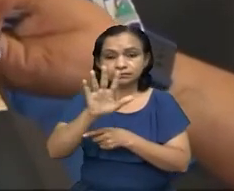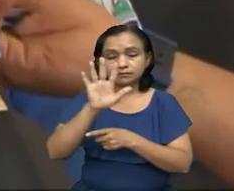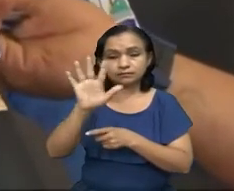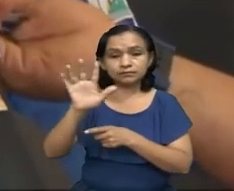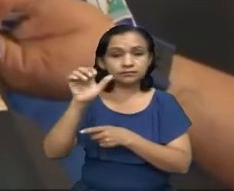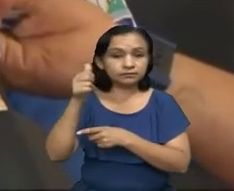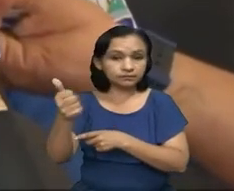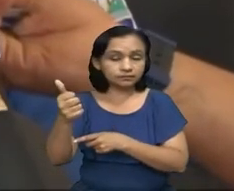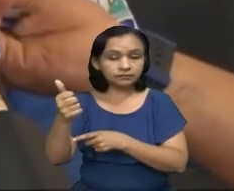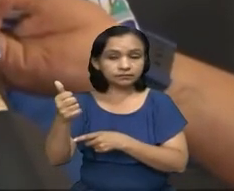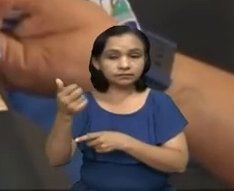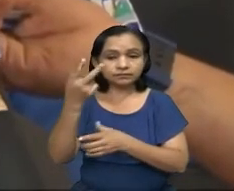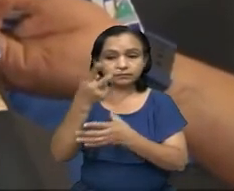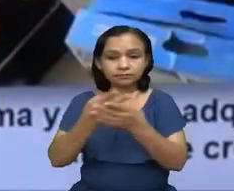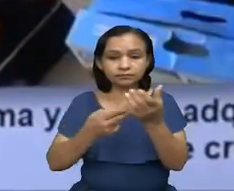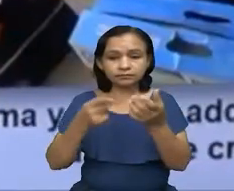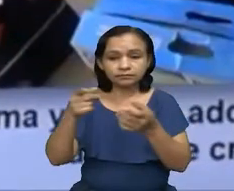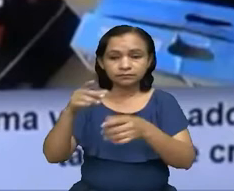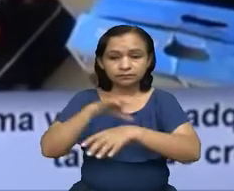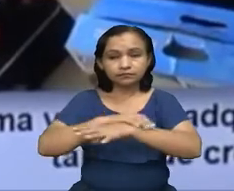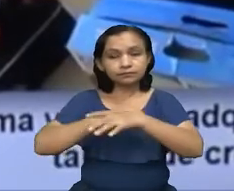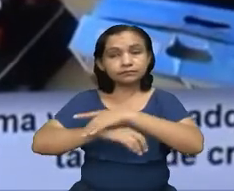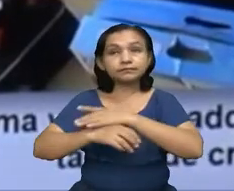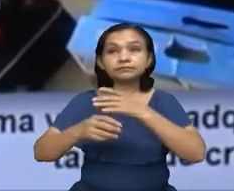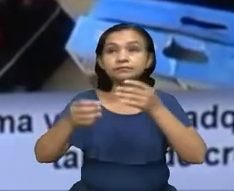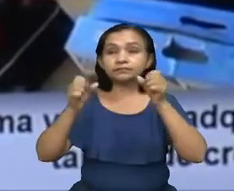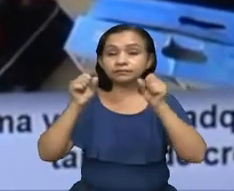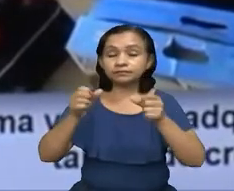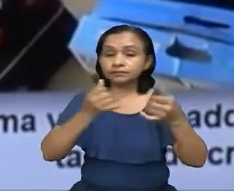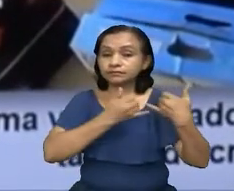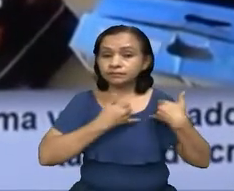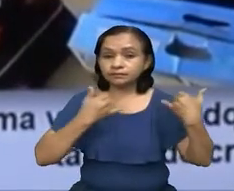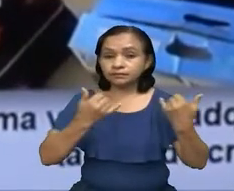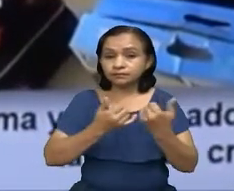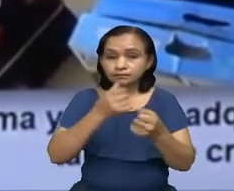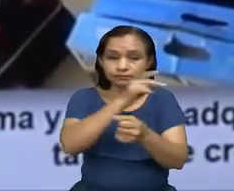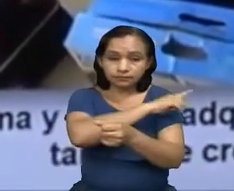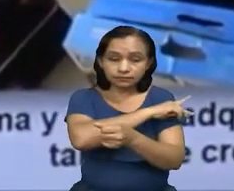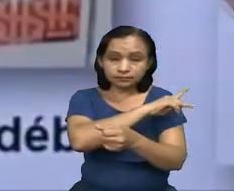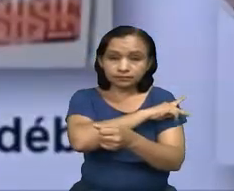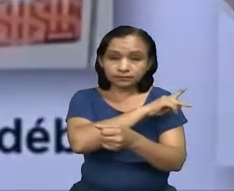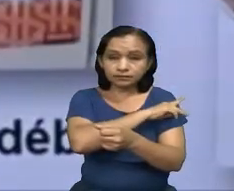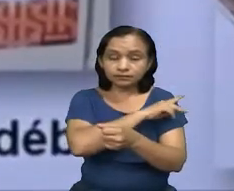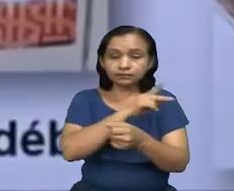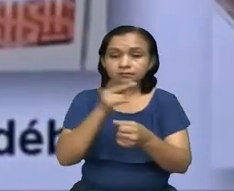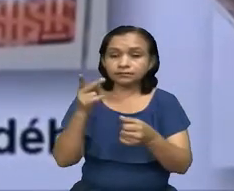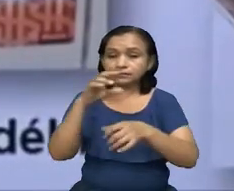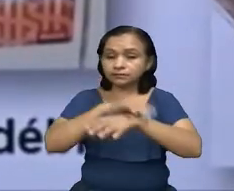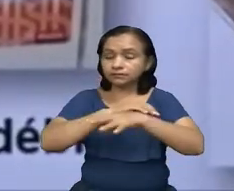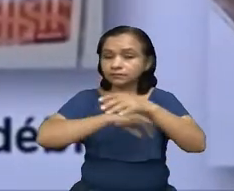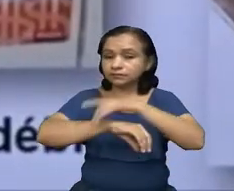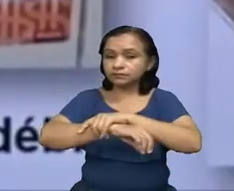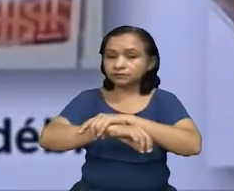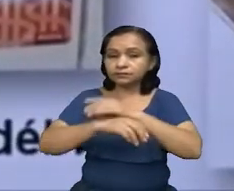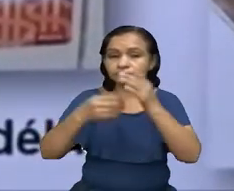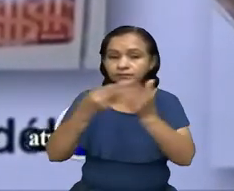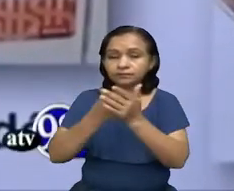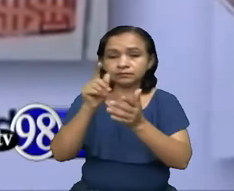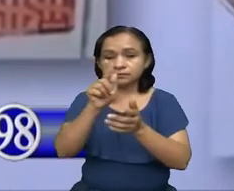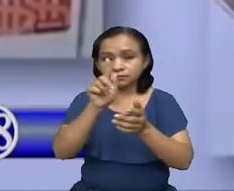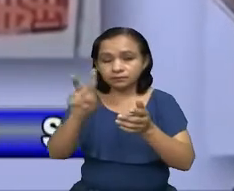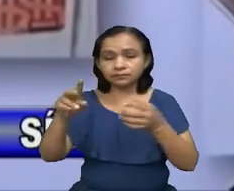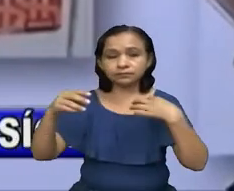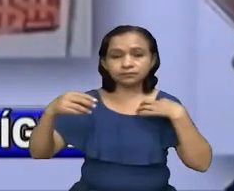M218-556, ocupado a ambos detenidos. Según detalles de la institución del orden público, los detenidos compraron televisores, ropa